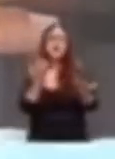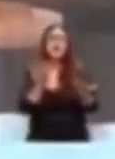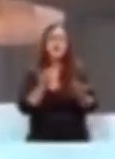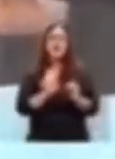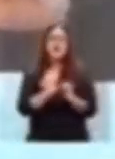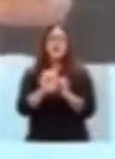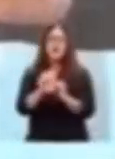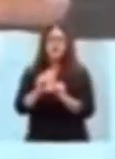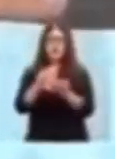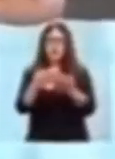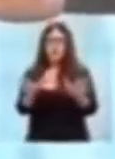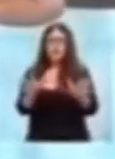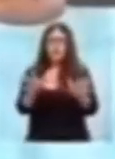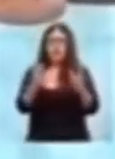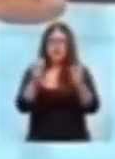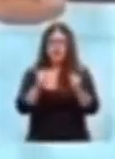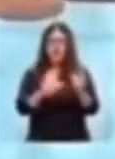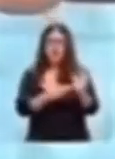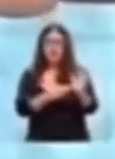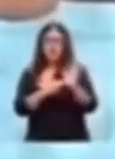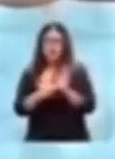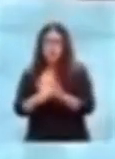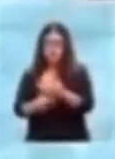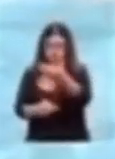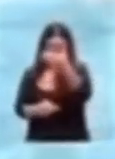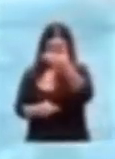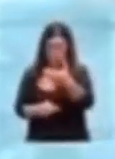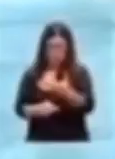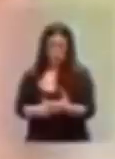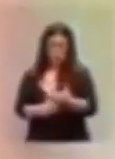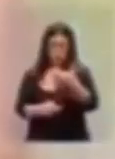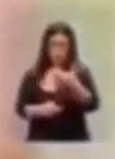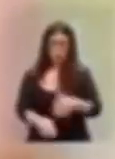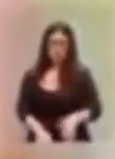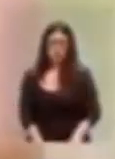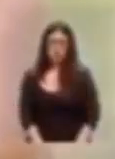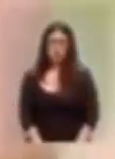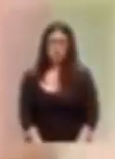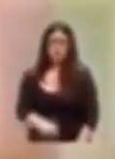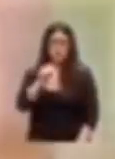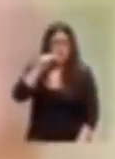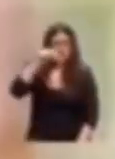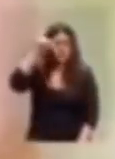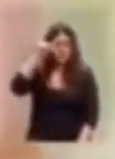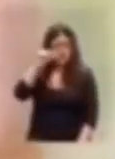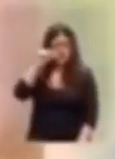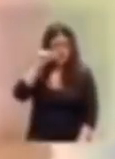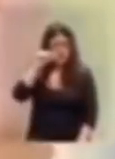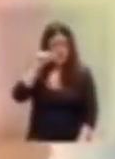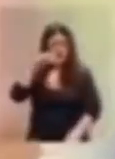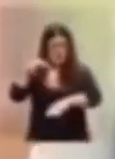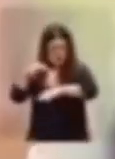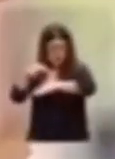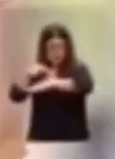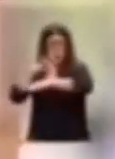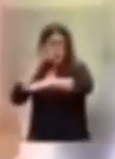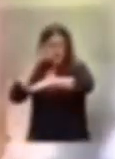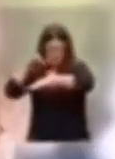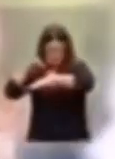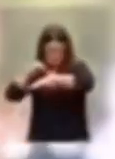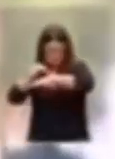que quiera el chip para que sea reproducido a través de un lector o teléfono este microchip va debajo de la piel y con él